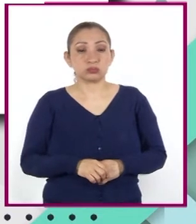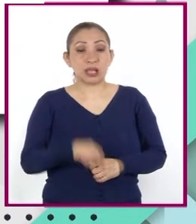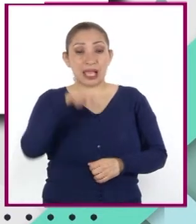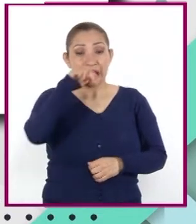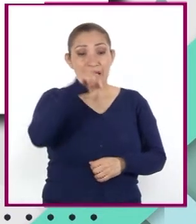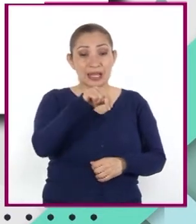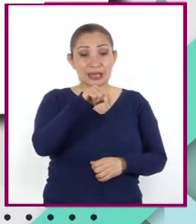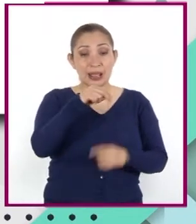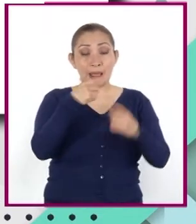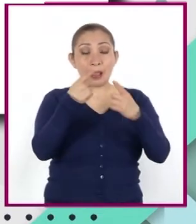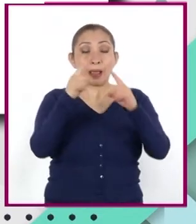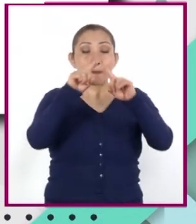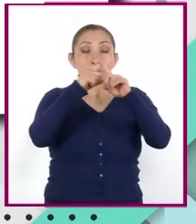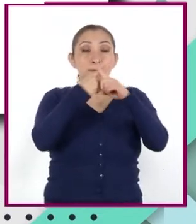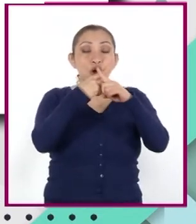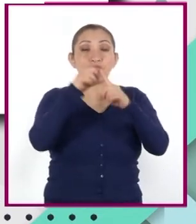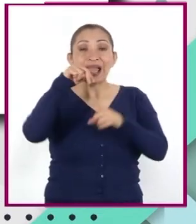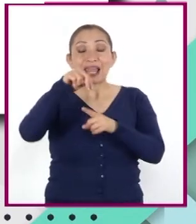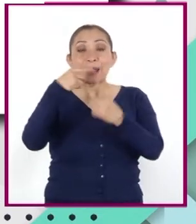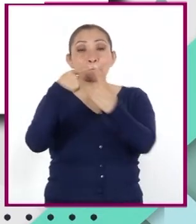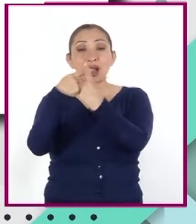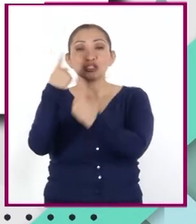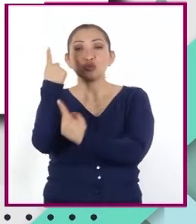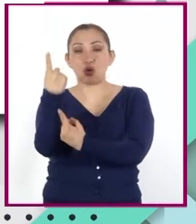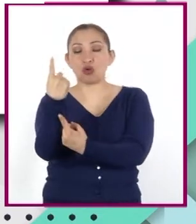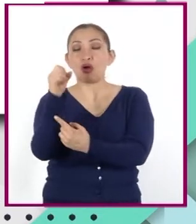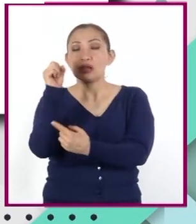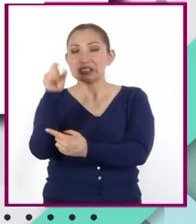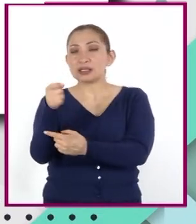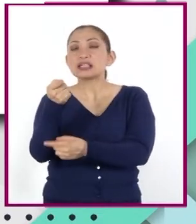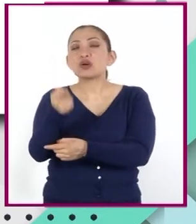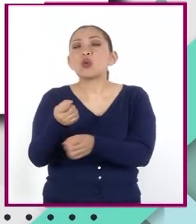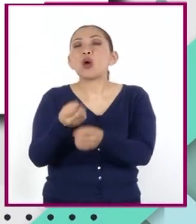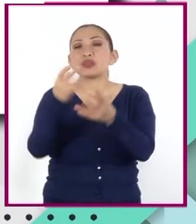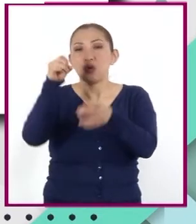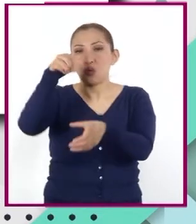n por n más 1 que obtenemos el ahorro.